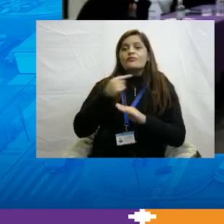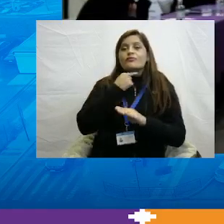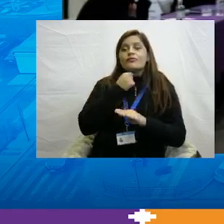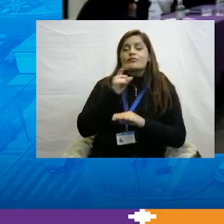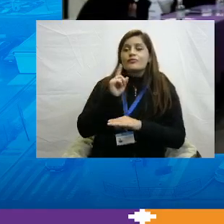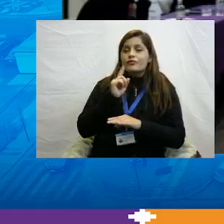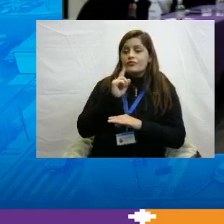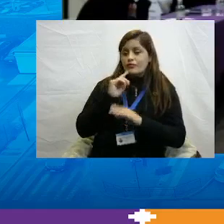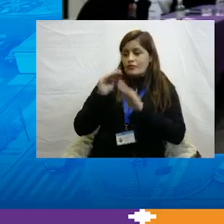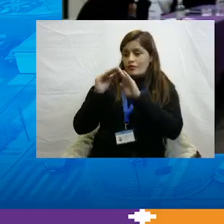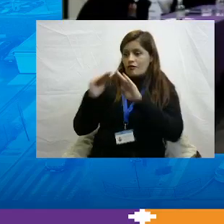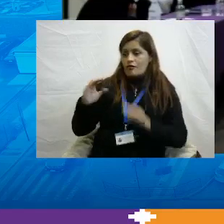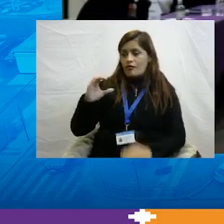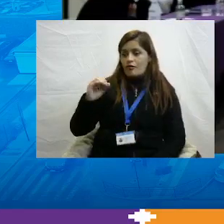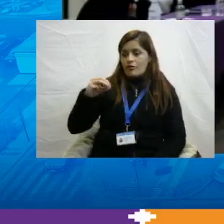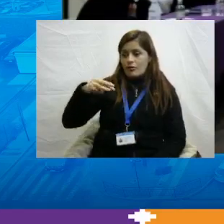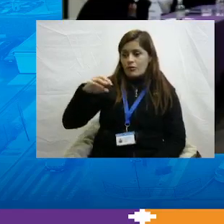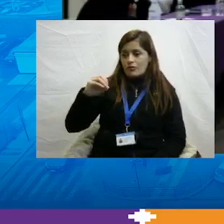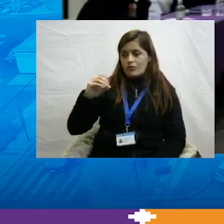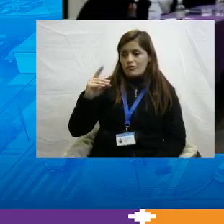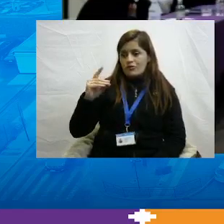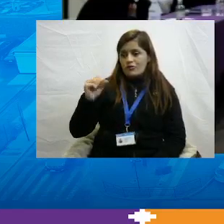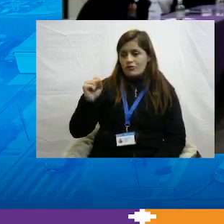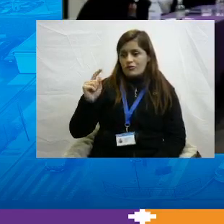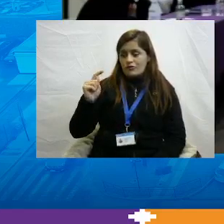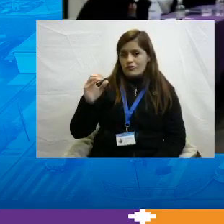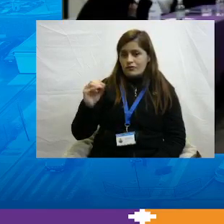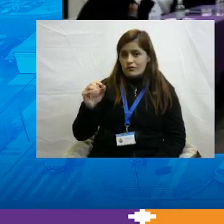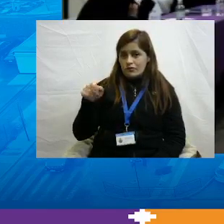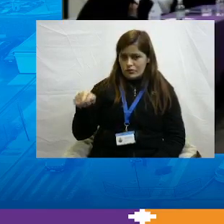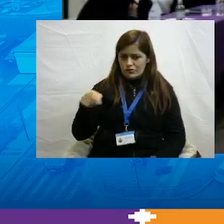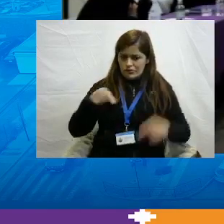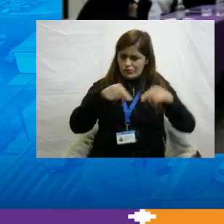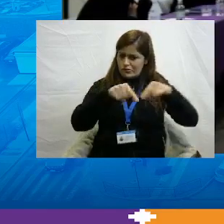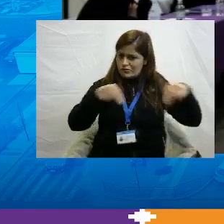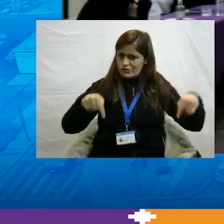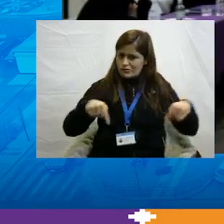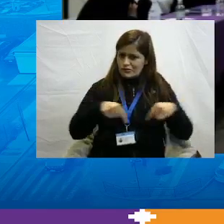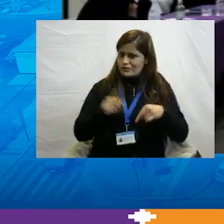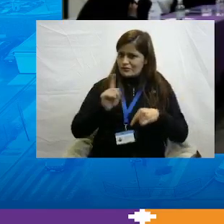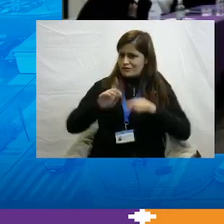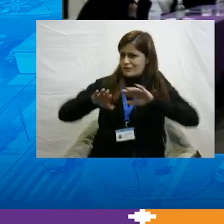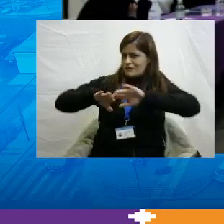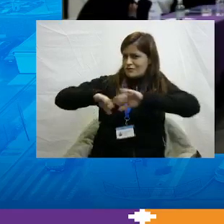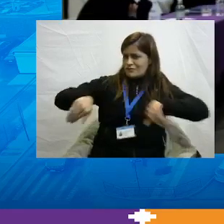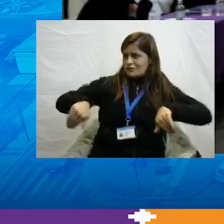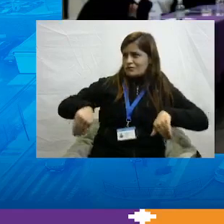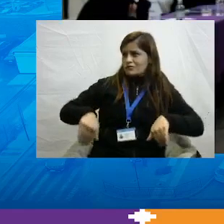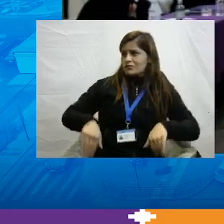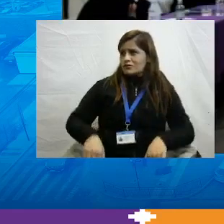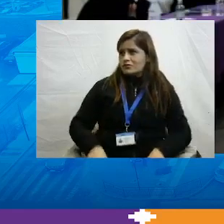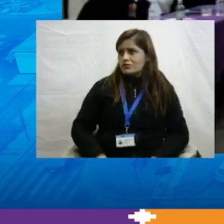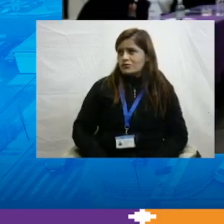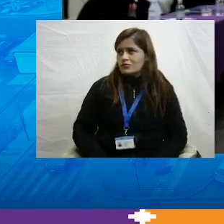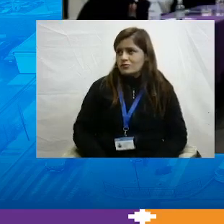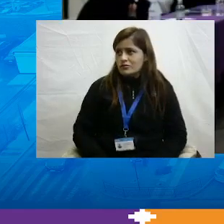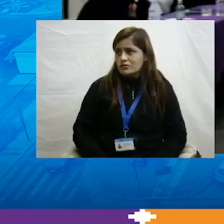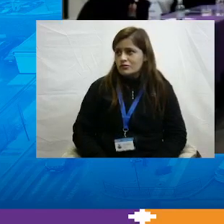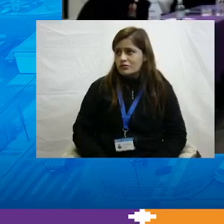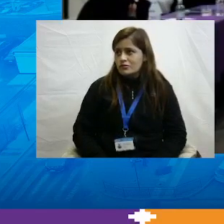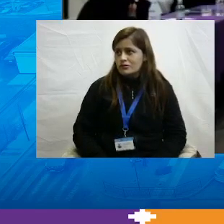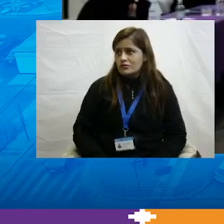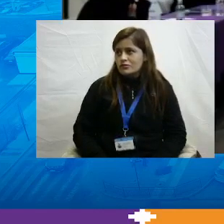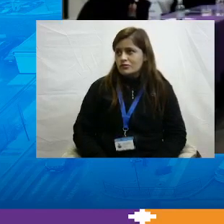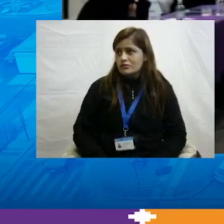comodato de la sede social, pero este terreno es distinto al de la sede. O sea, son... Hoy por